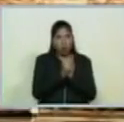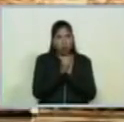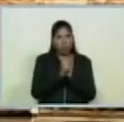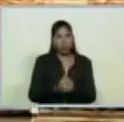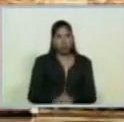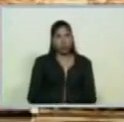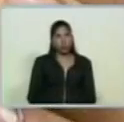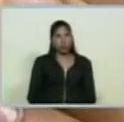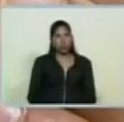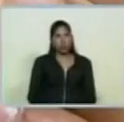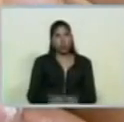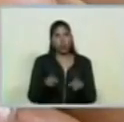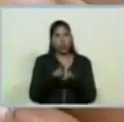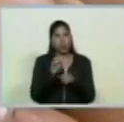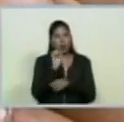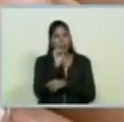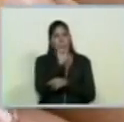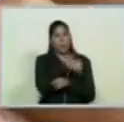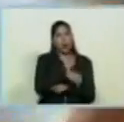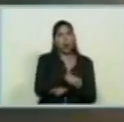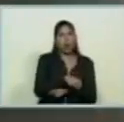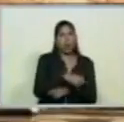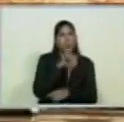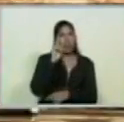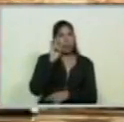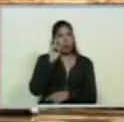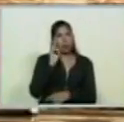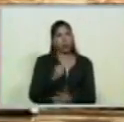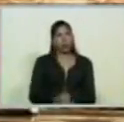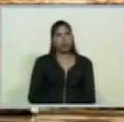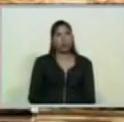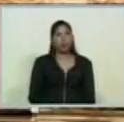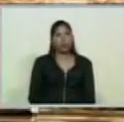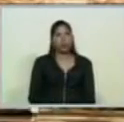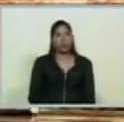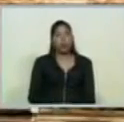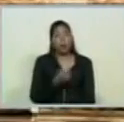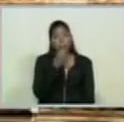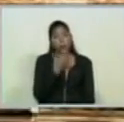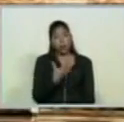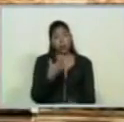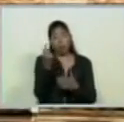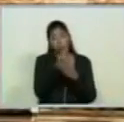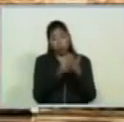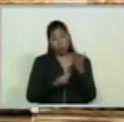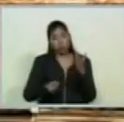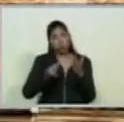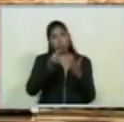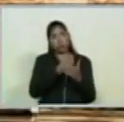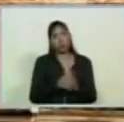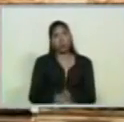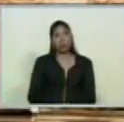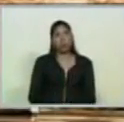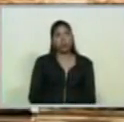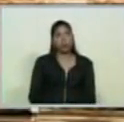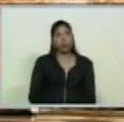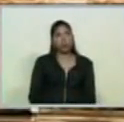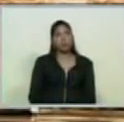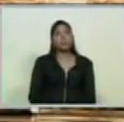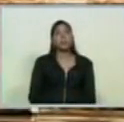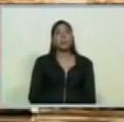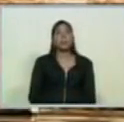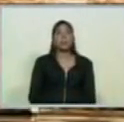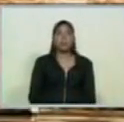los demonios, como vamos nosotros todos los días. Una estampita muy bonita. Y comparto con